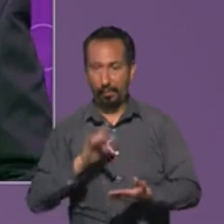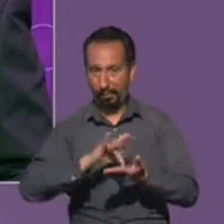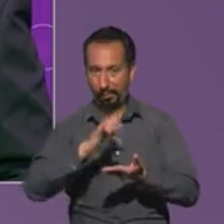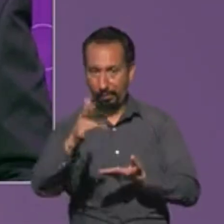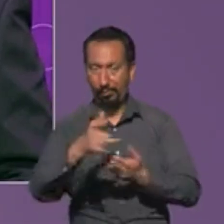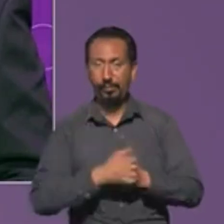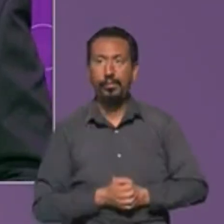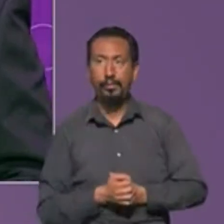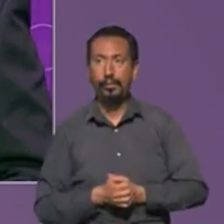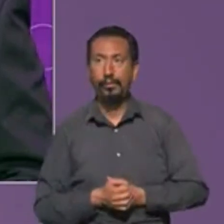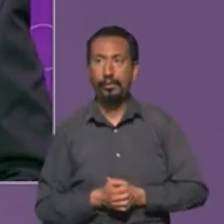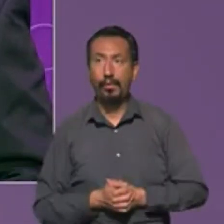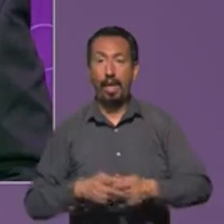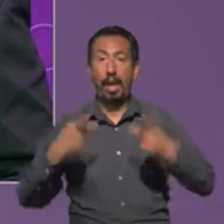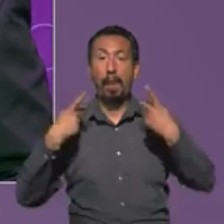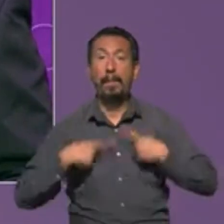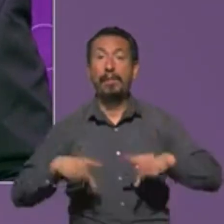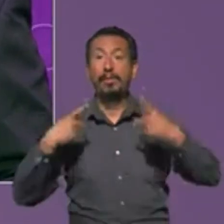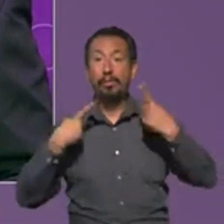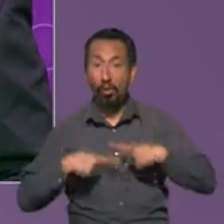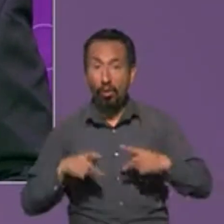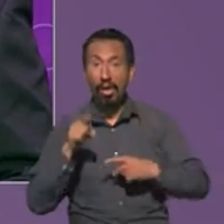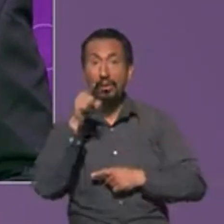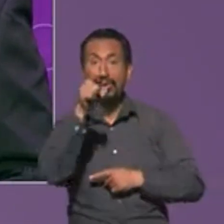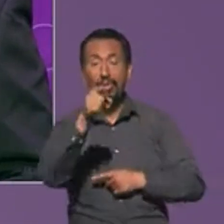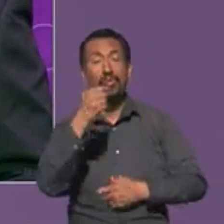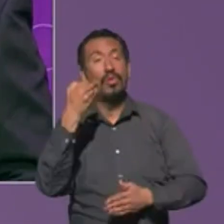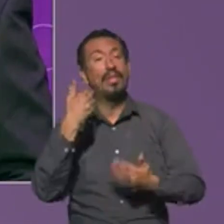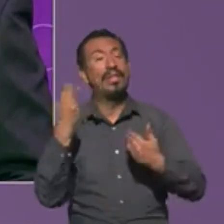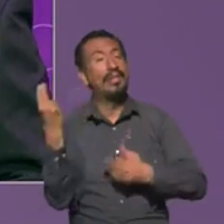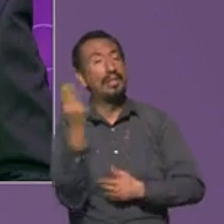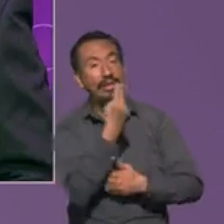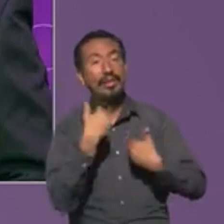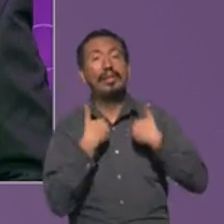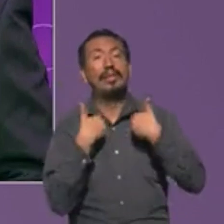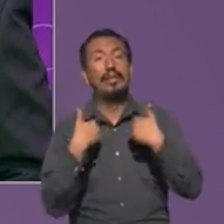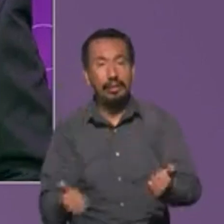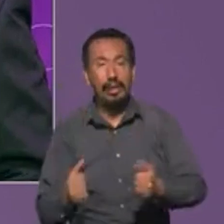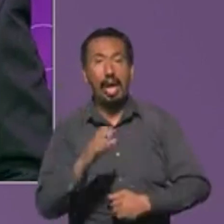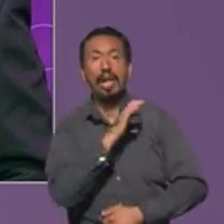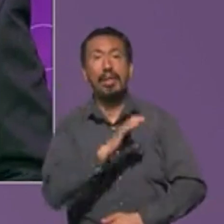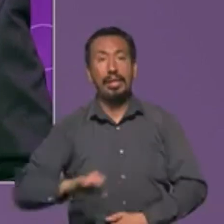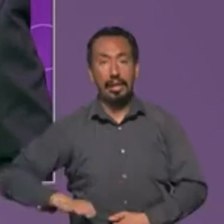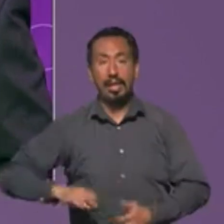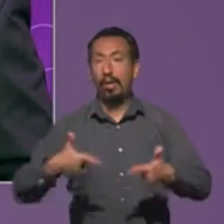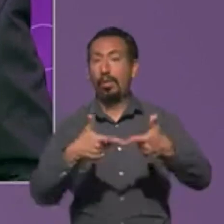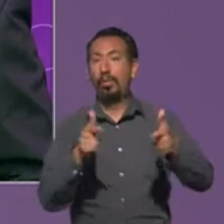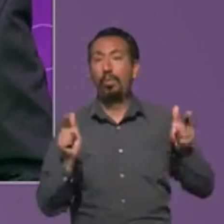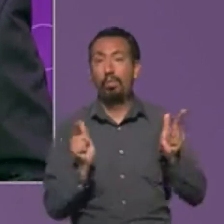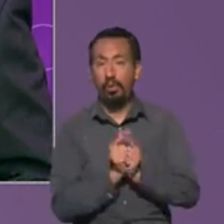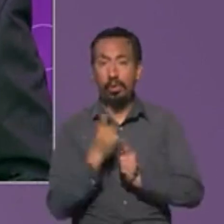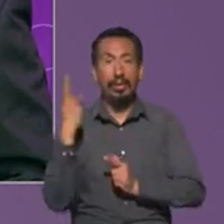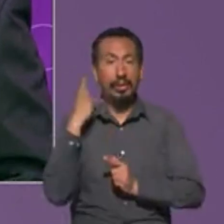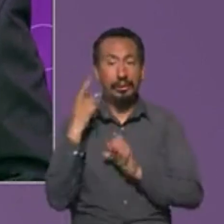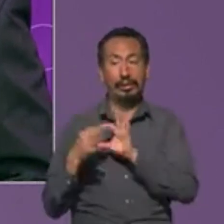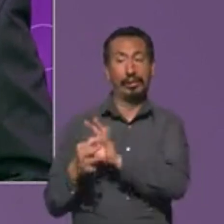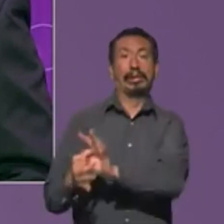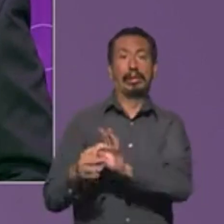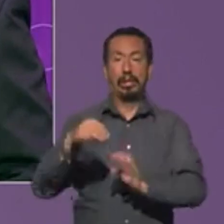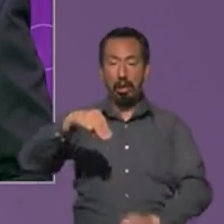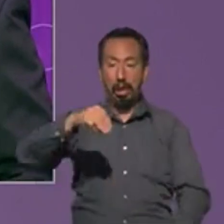Gracias la gente tiene que entender que ser candidato de un partido Aliado a